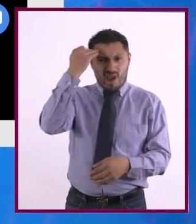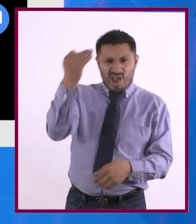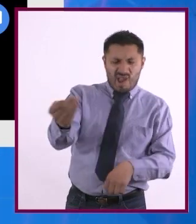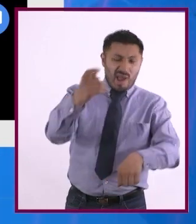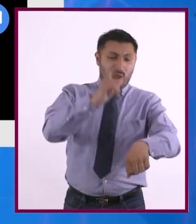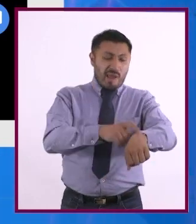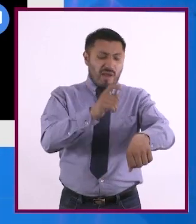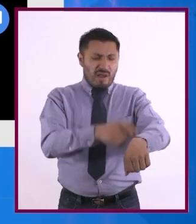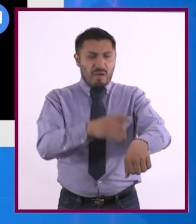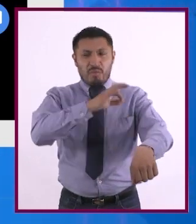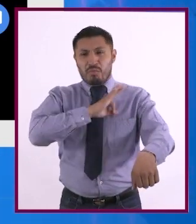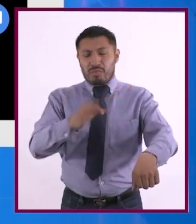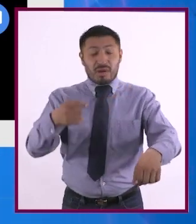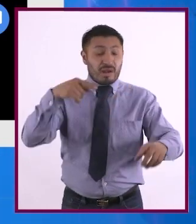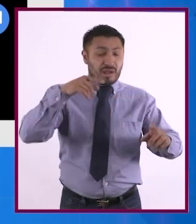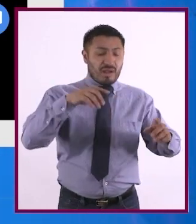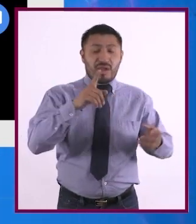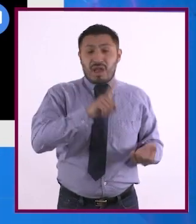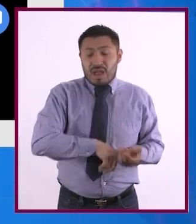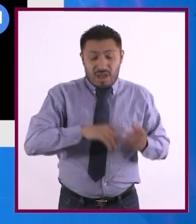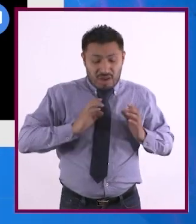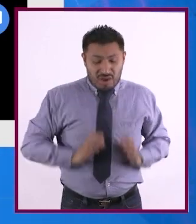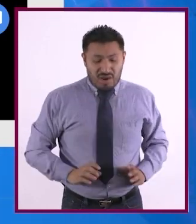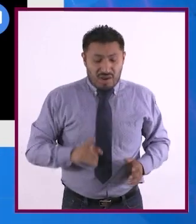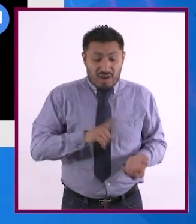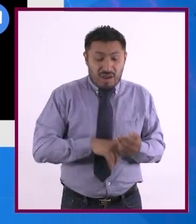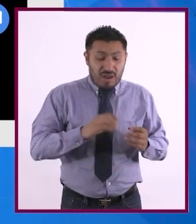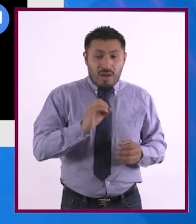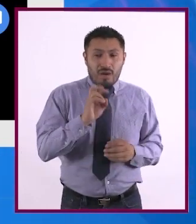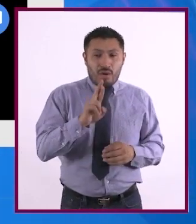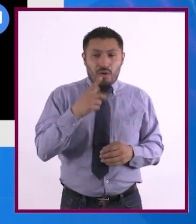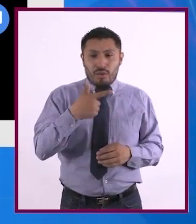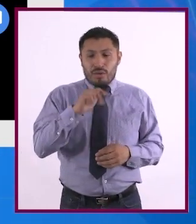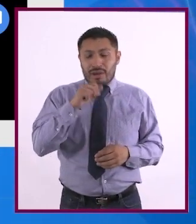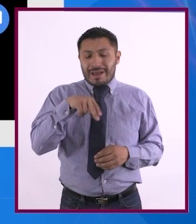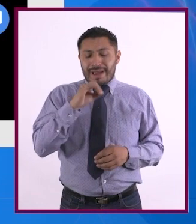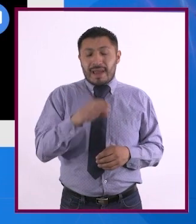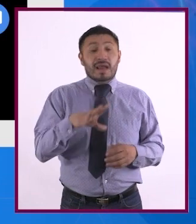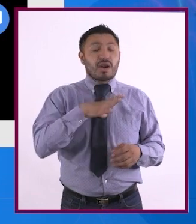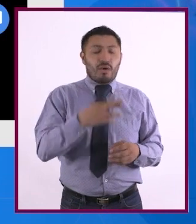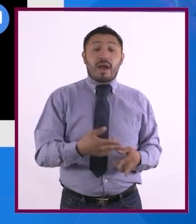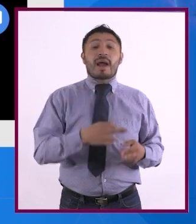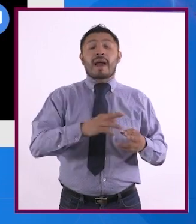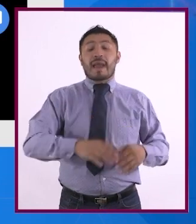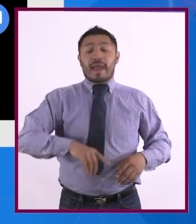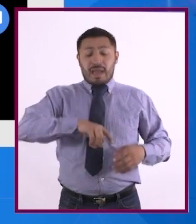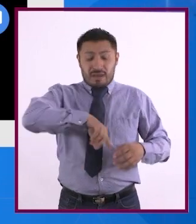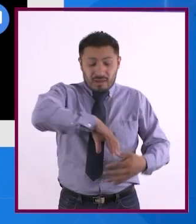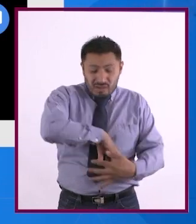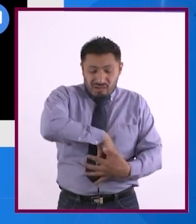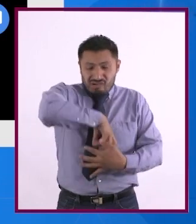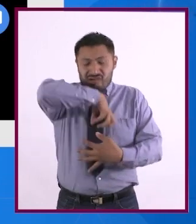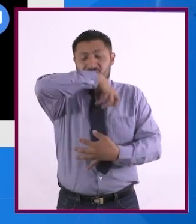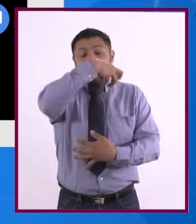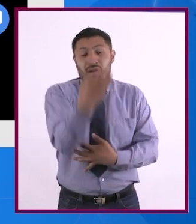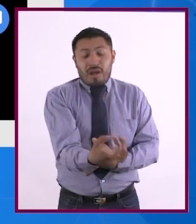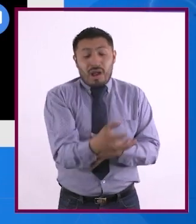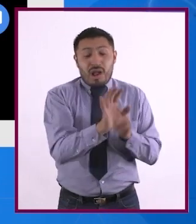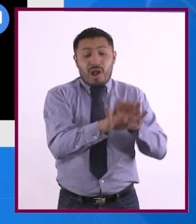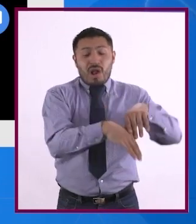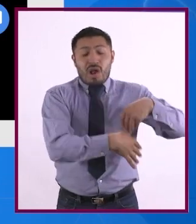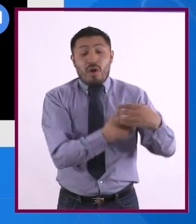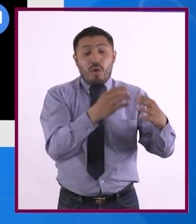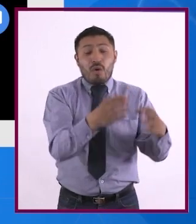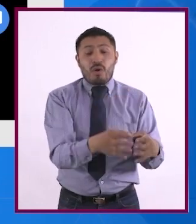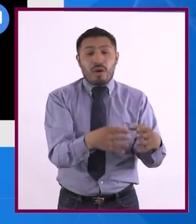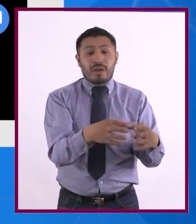que puede estar un órgano fuera con las mínimas medidas para su conservación son